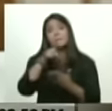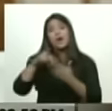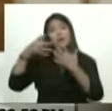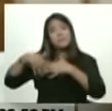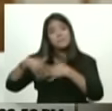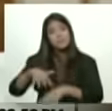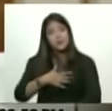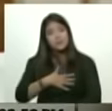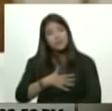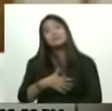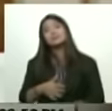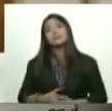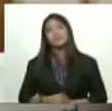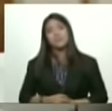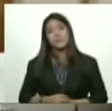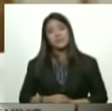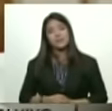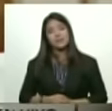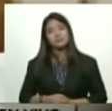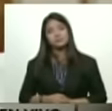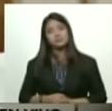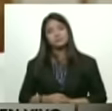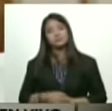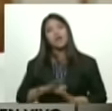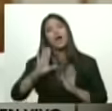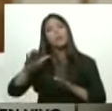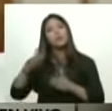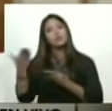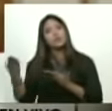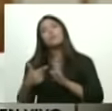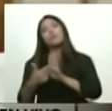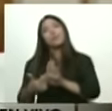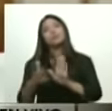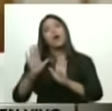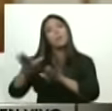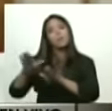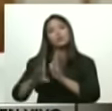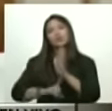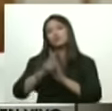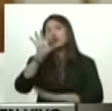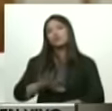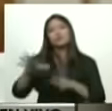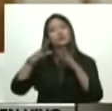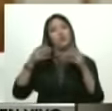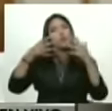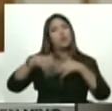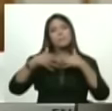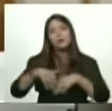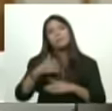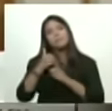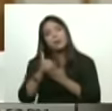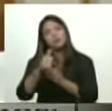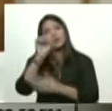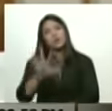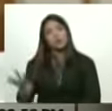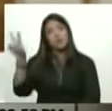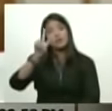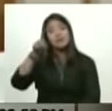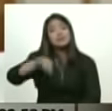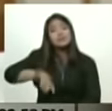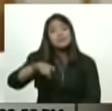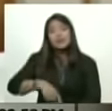empresa y darles apoyo y demostrar el apoyo que tenemos todos los empresarios para el bien del país. Es